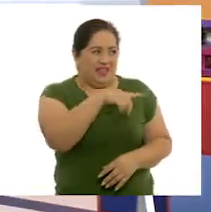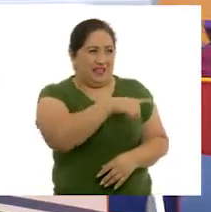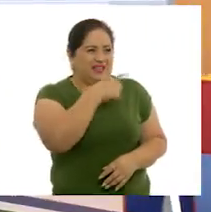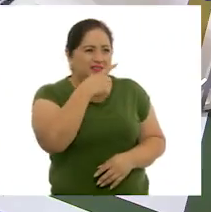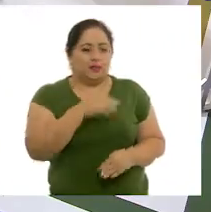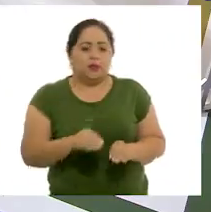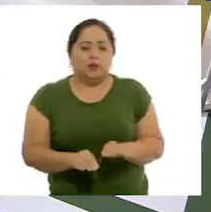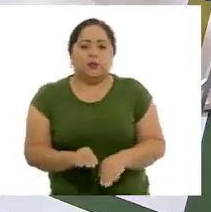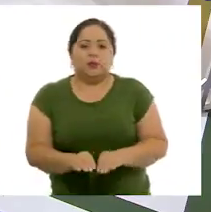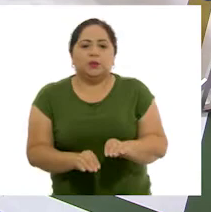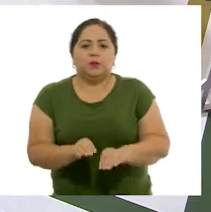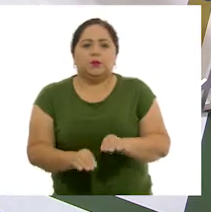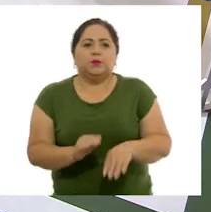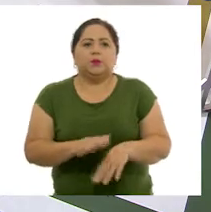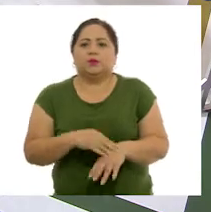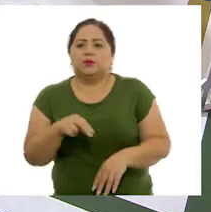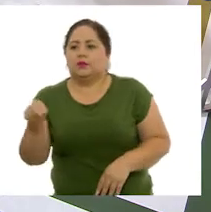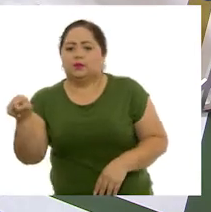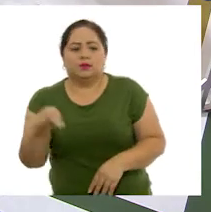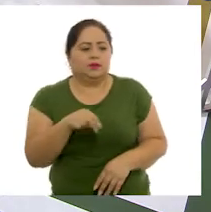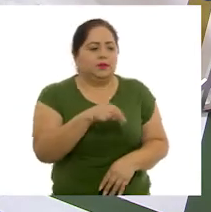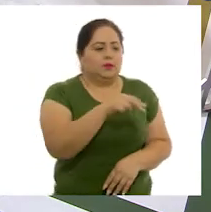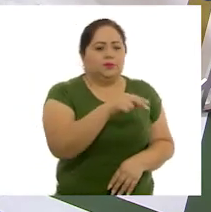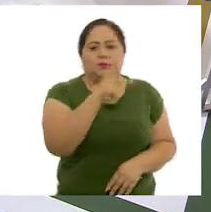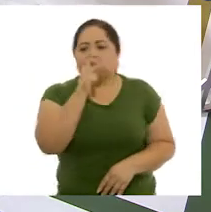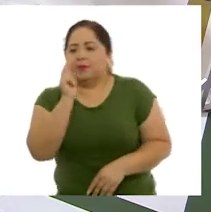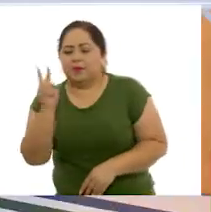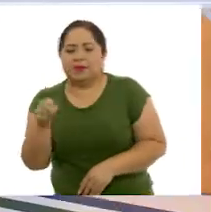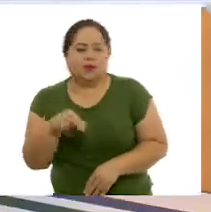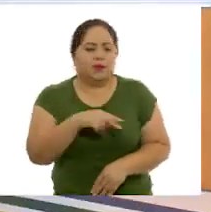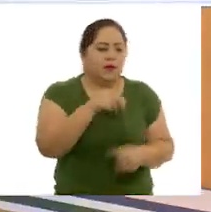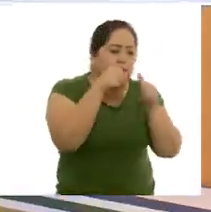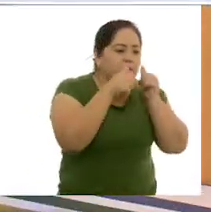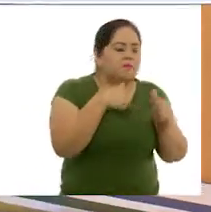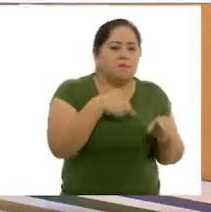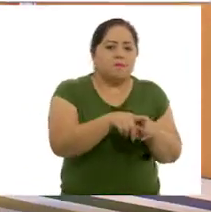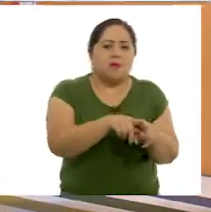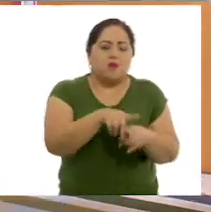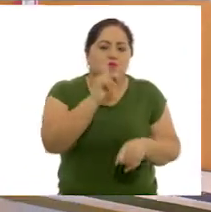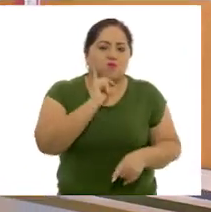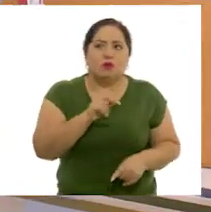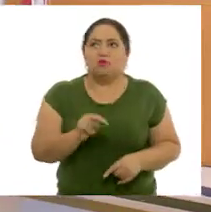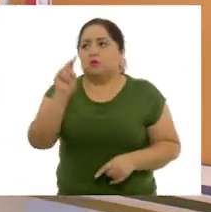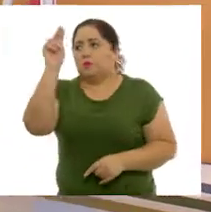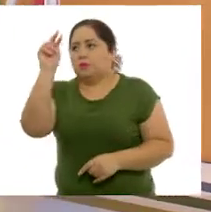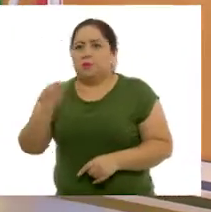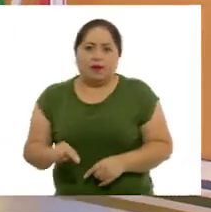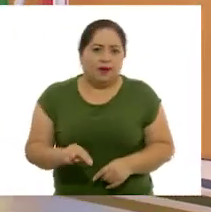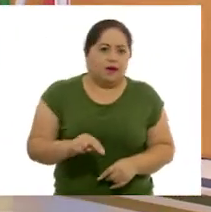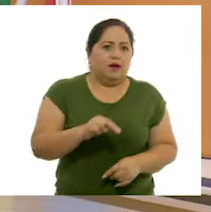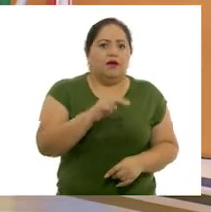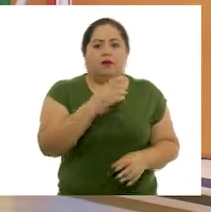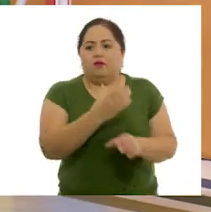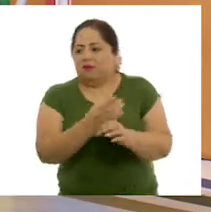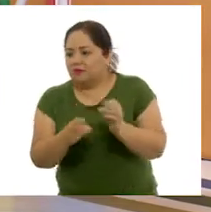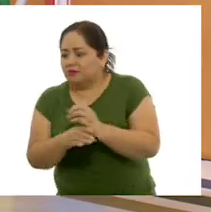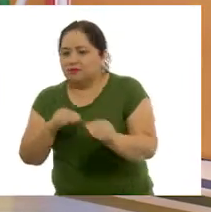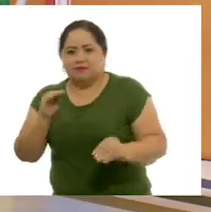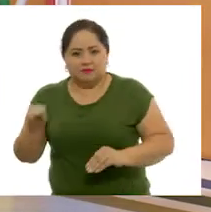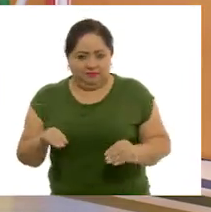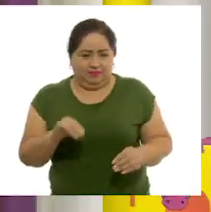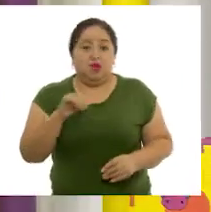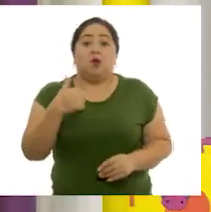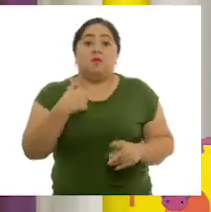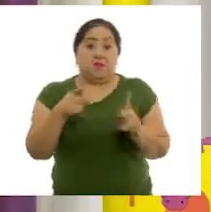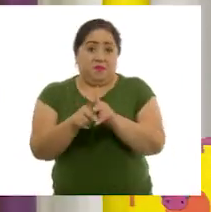pasos cortitos, porque va a un lado, va a atender a papá, va a atender a mi hermana y que sube y que baja y que está haciendo un montón de cosas. Tengo